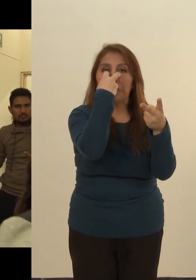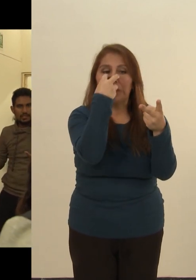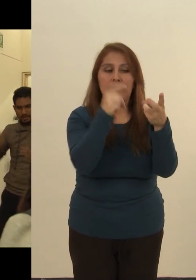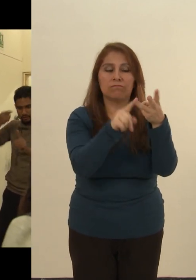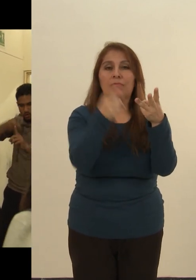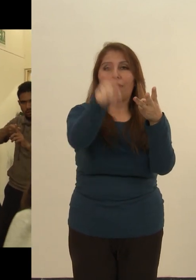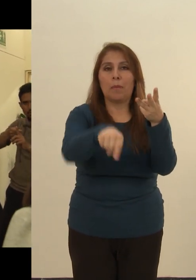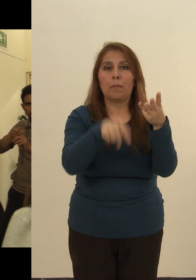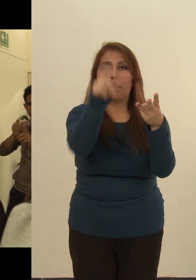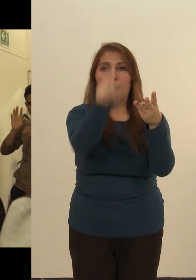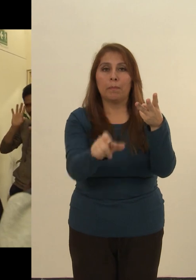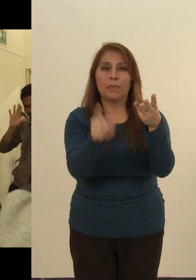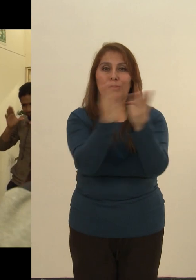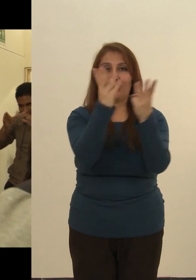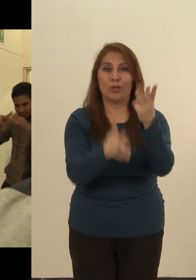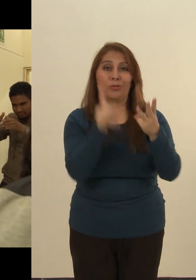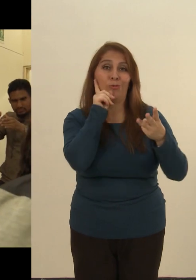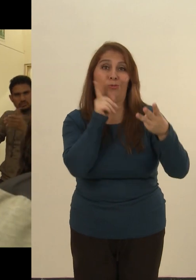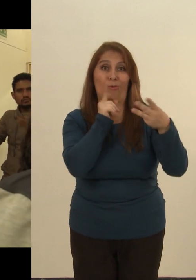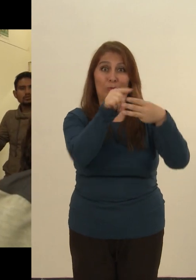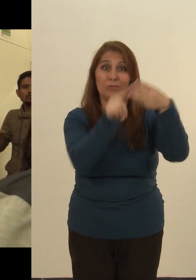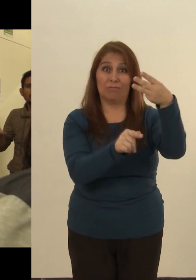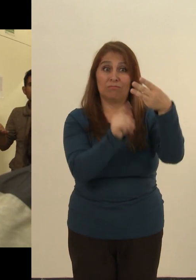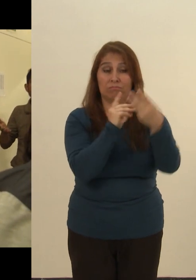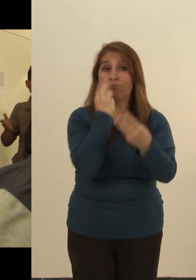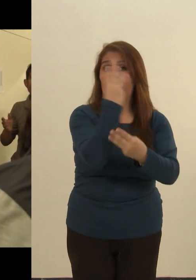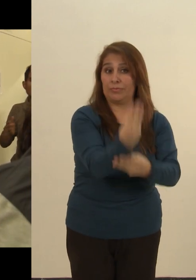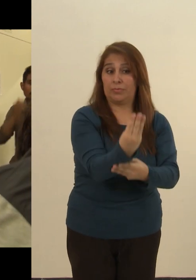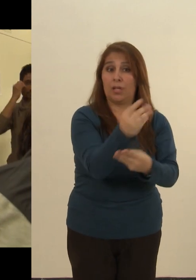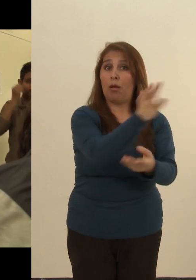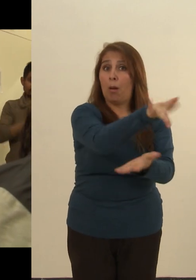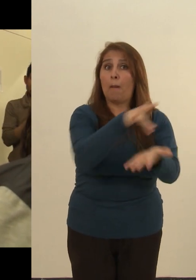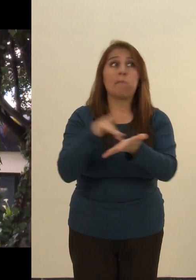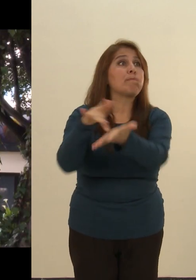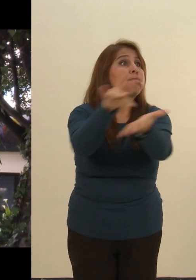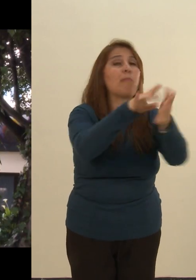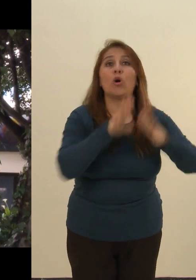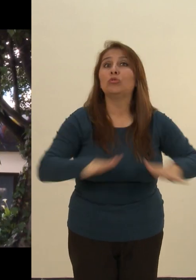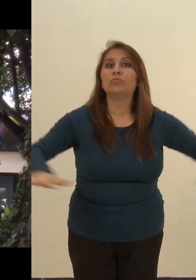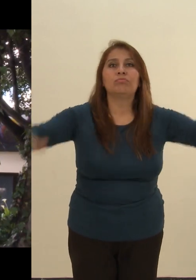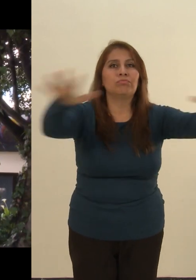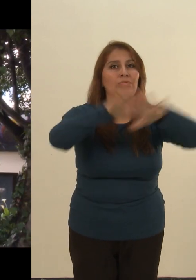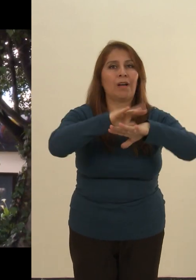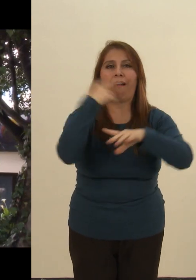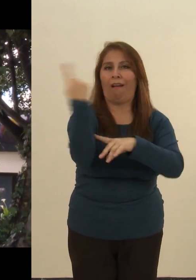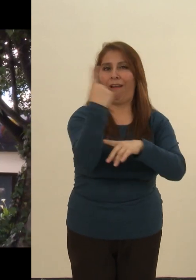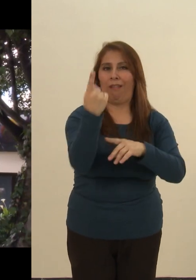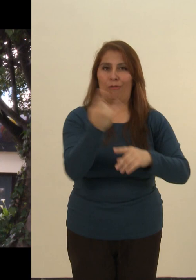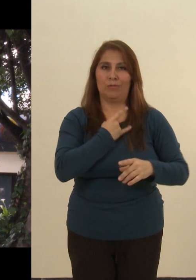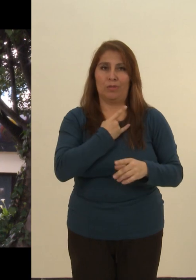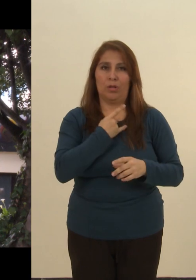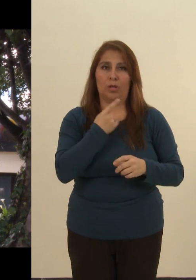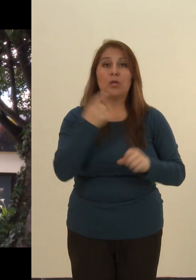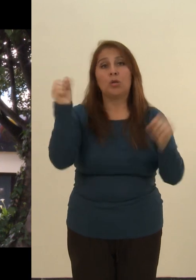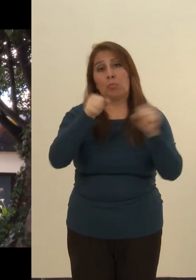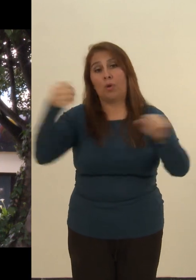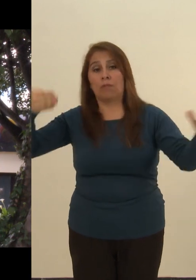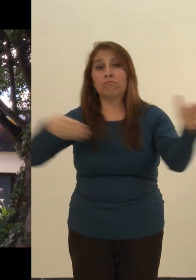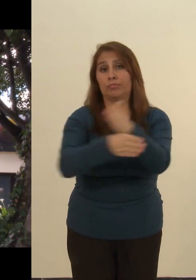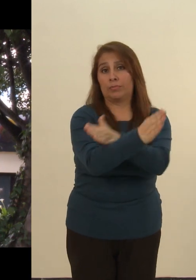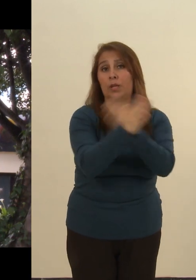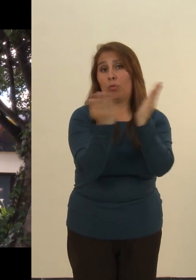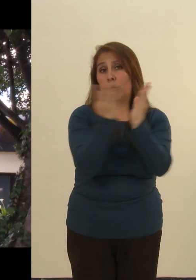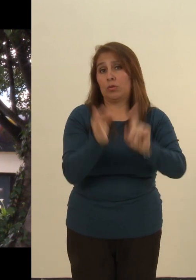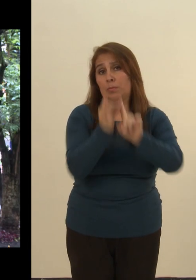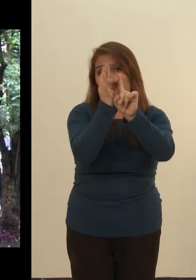visual y tenemos estudiantes sordos. En esa misma medida, ellos son partícipes de toda la universidad y también pueden entrar y acceder a la carrera